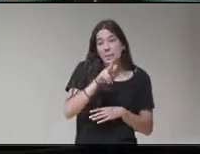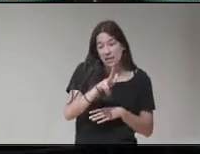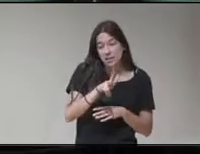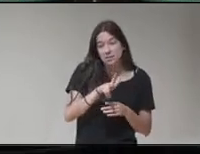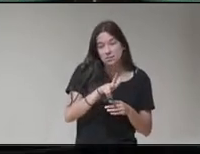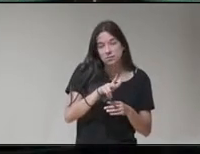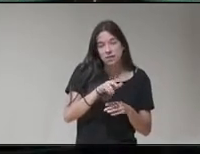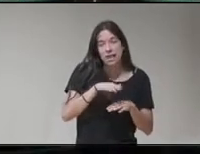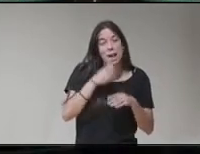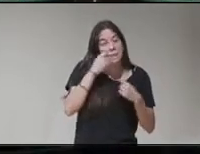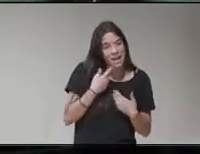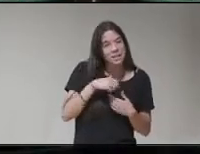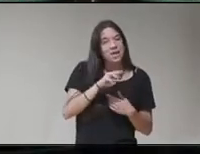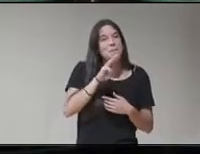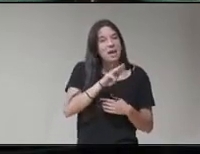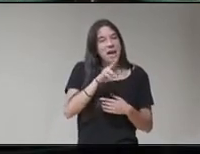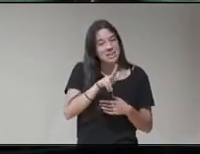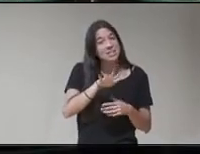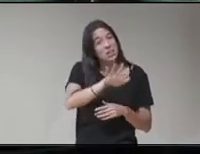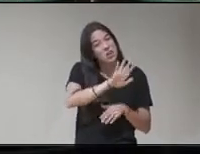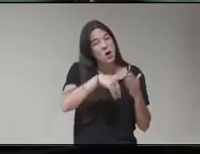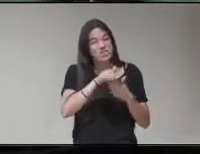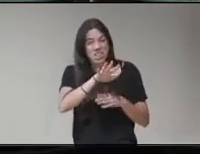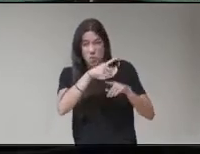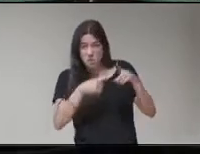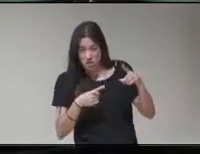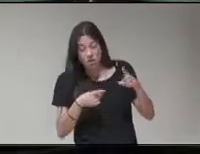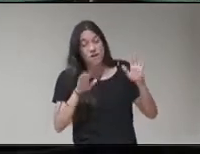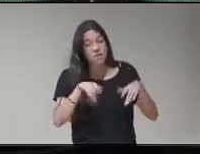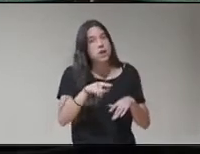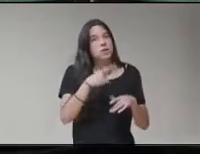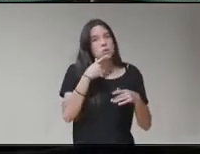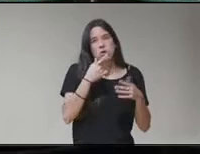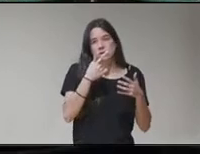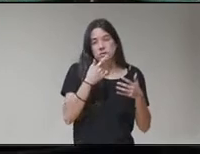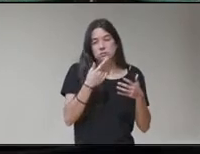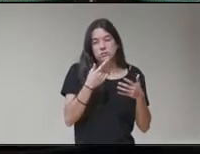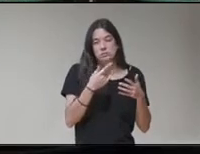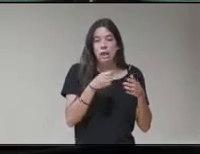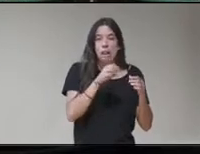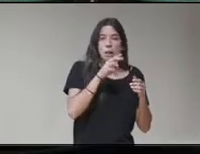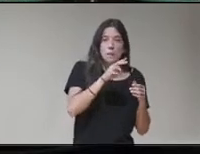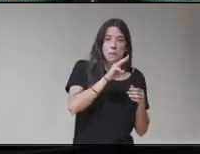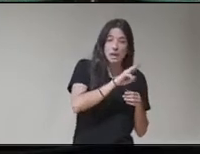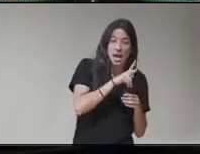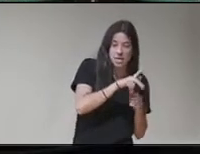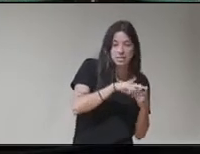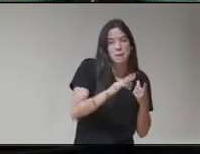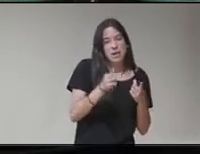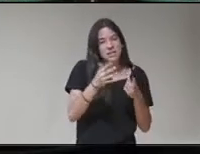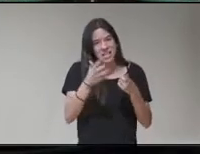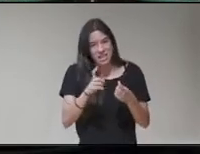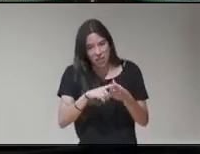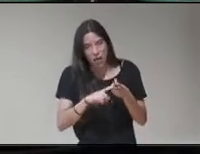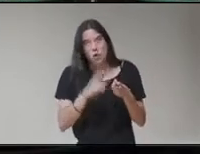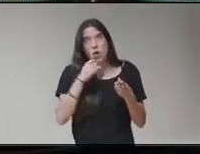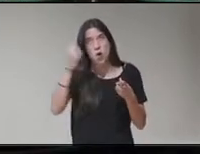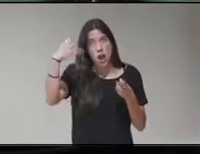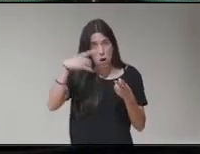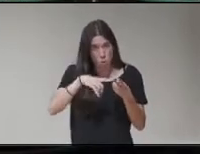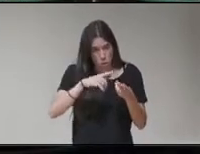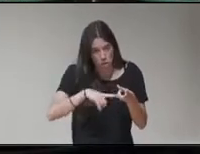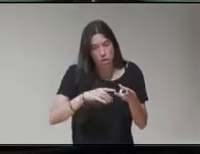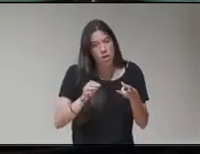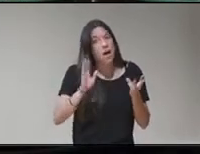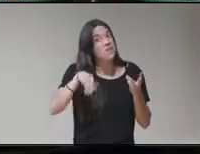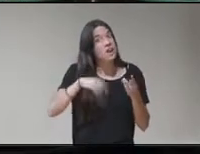5,5, y eso, junto con la sequedad, todas las cosas, pues por ejemplo, la exposición a la luz, etcétera, hace que